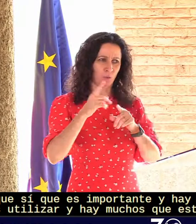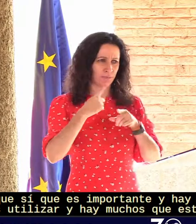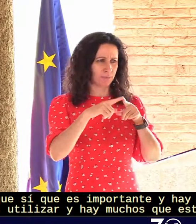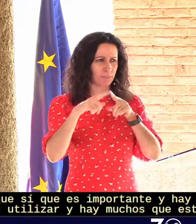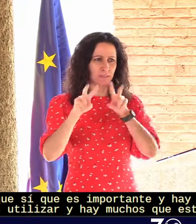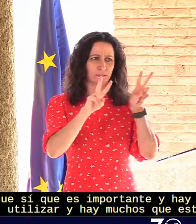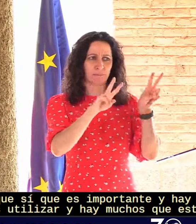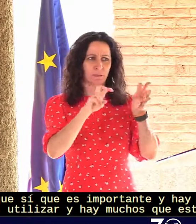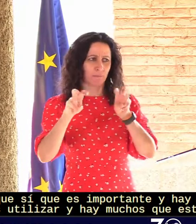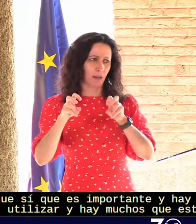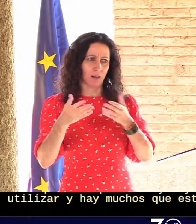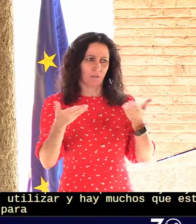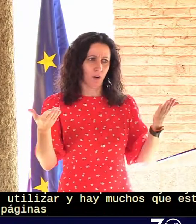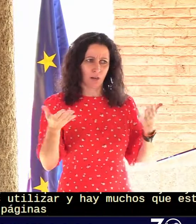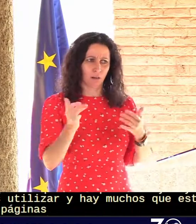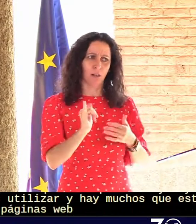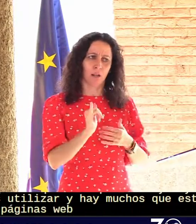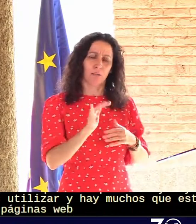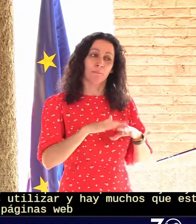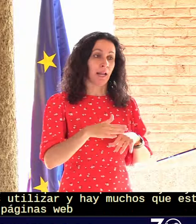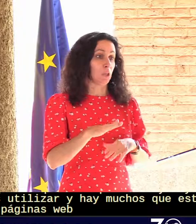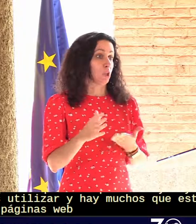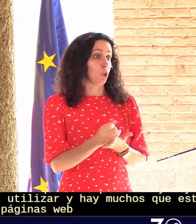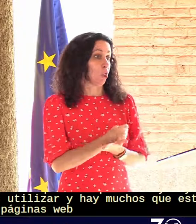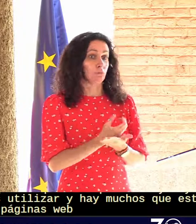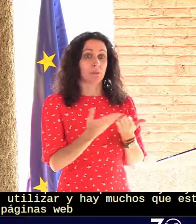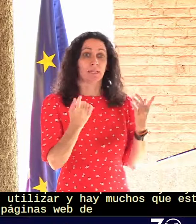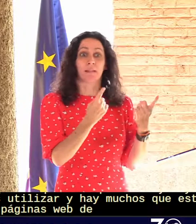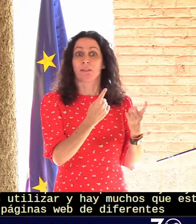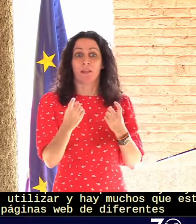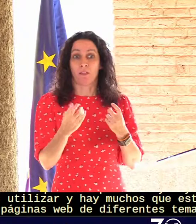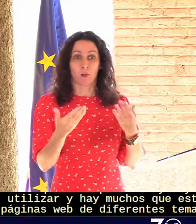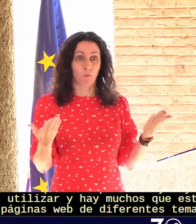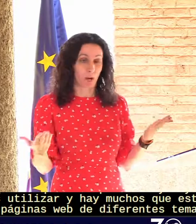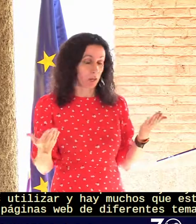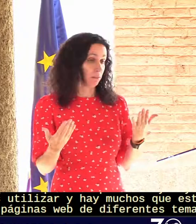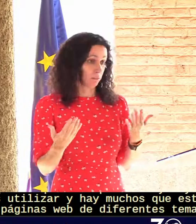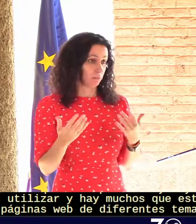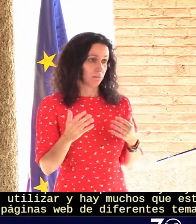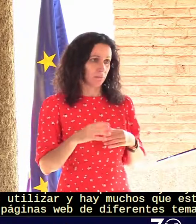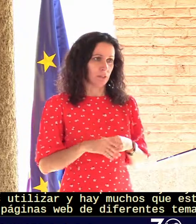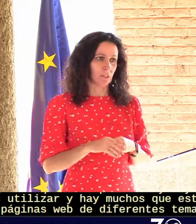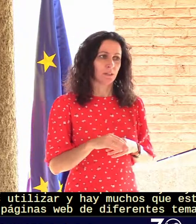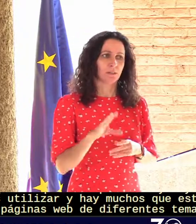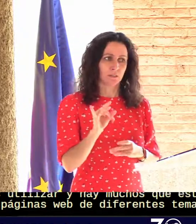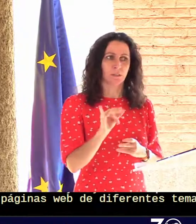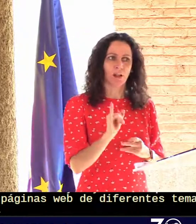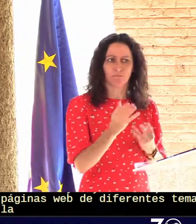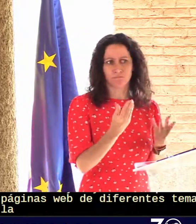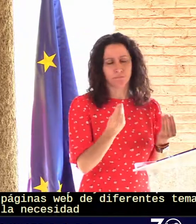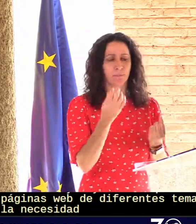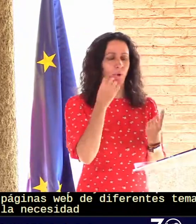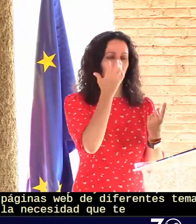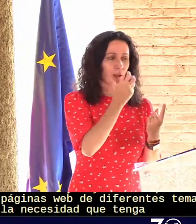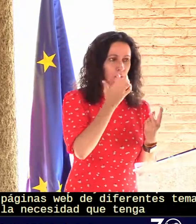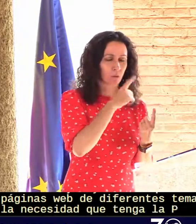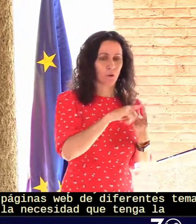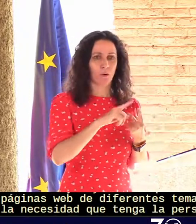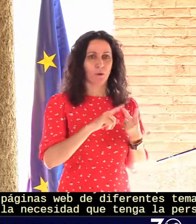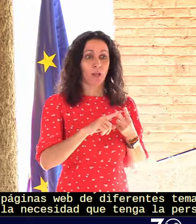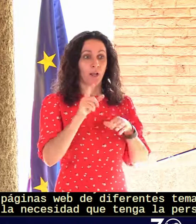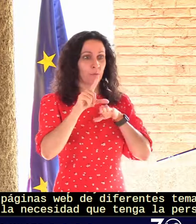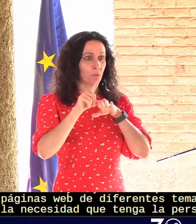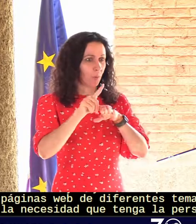centrados hay diferentes páginas web eh de diferentes temas porque eh Como os decía depende de la necesidad que tenga la persona